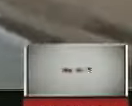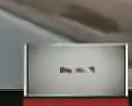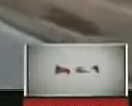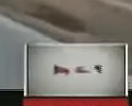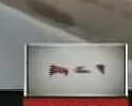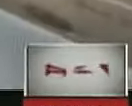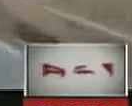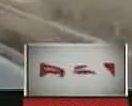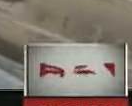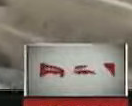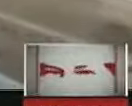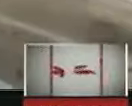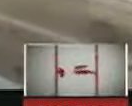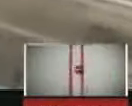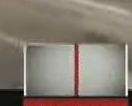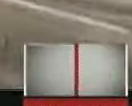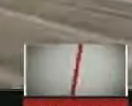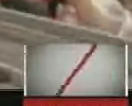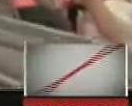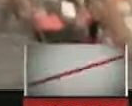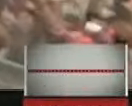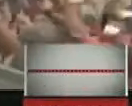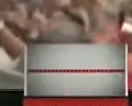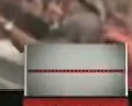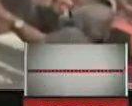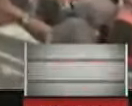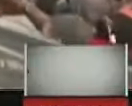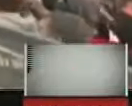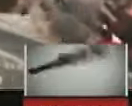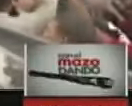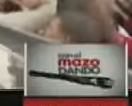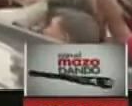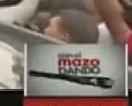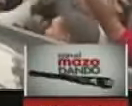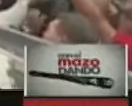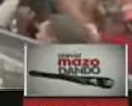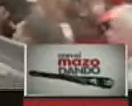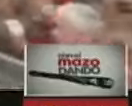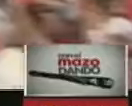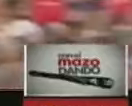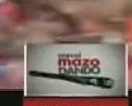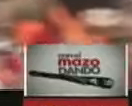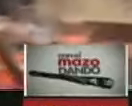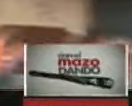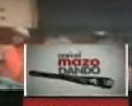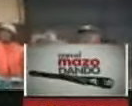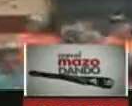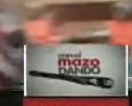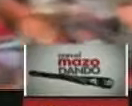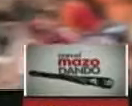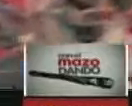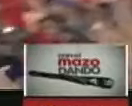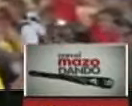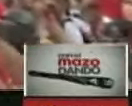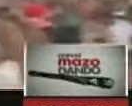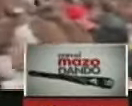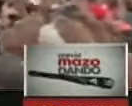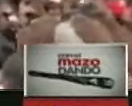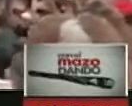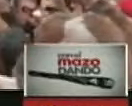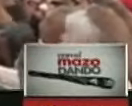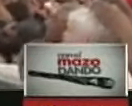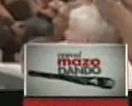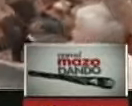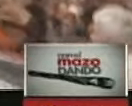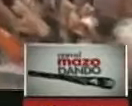Ahí estaba Teresita Maniglia, mira Teresita aquí, ¿vale? Mira las imágenes, están las imágenes. Mira, están las imágenes, ¿ves? Quita la silla un poquito. Ahí fue cuando llegué a la, mira,